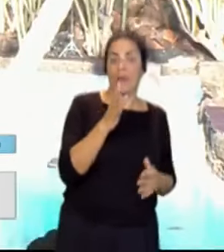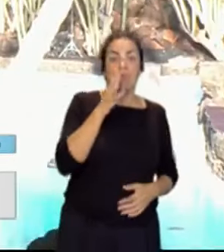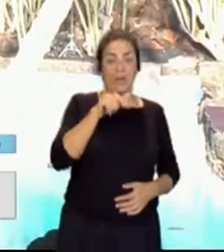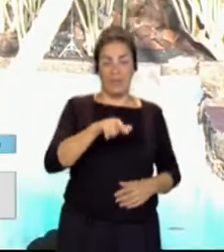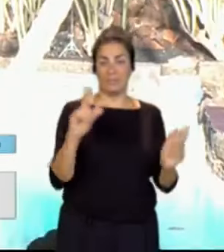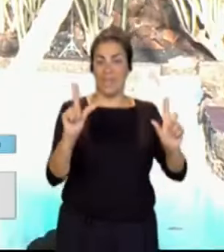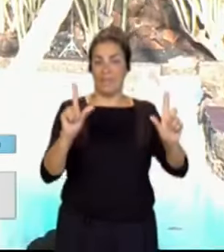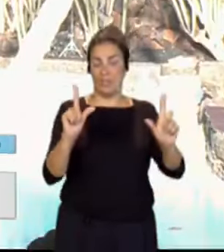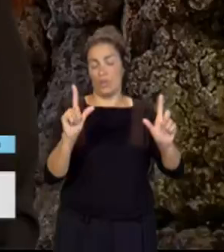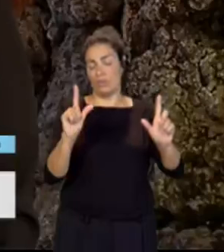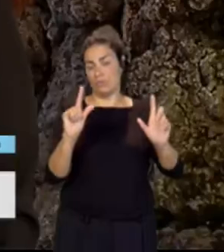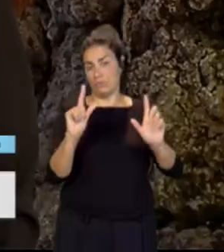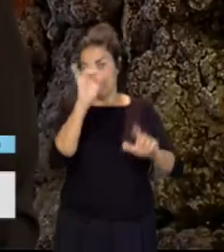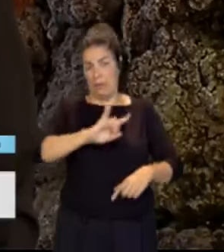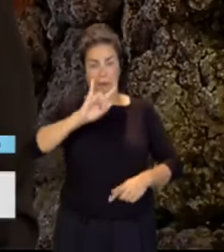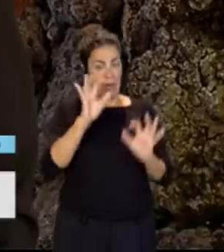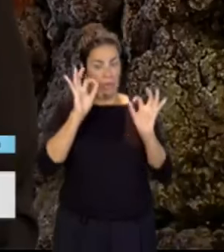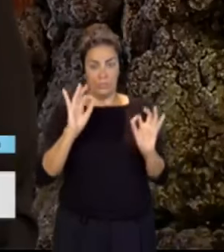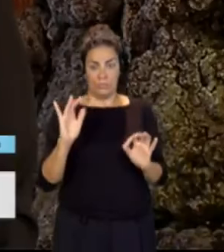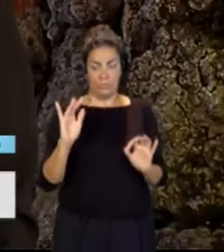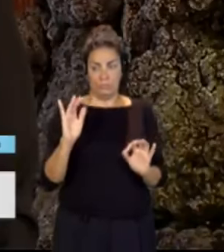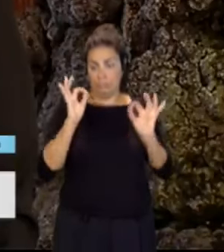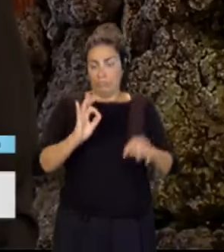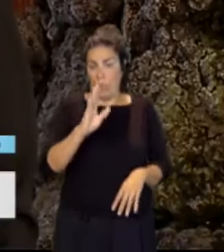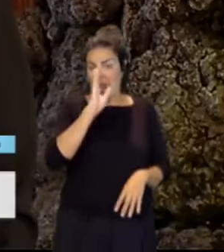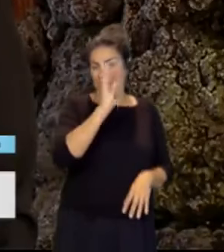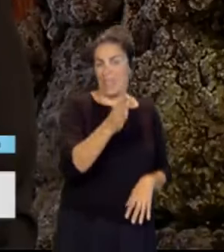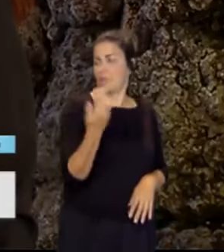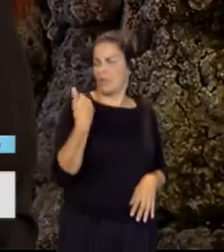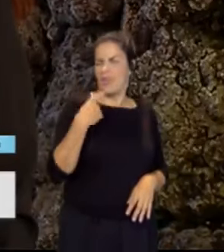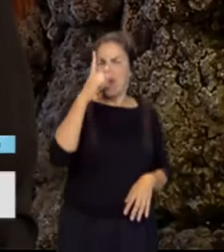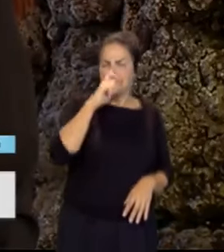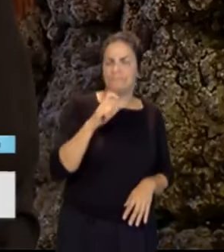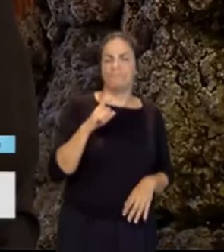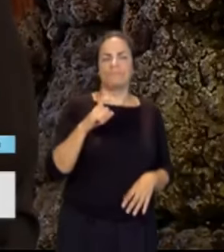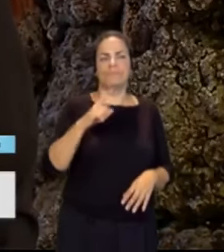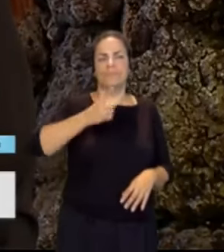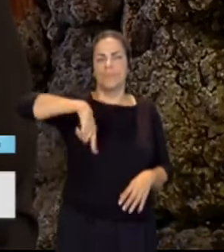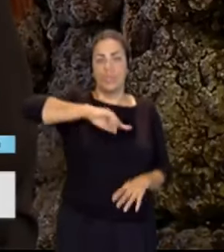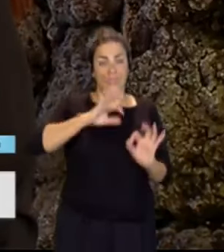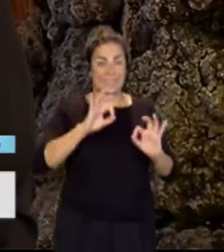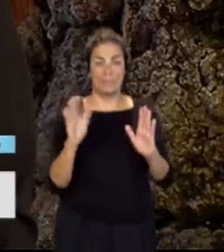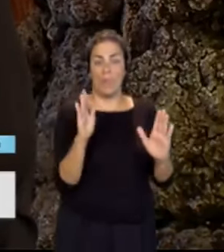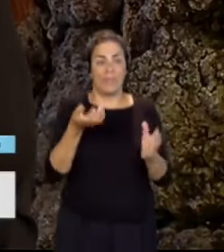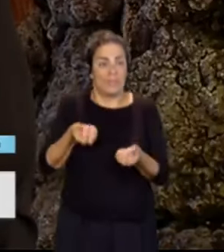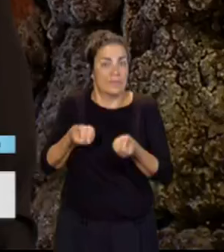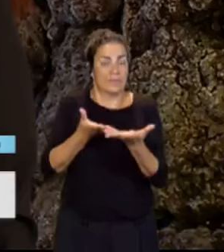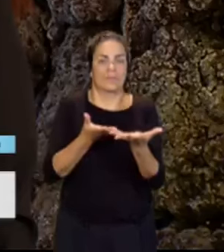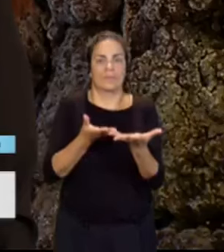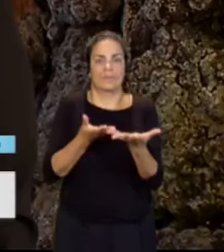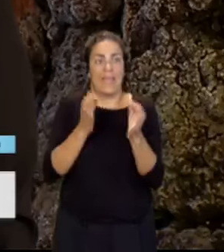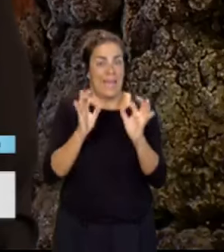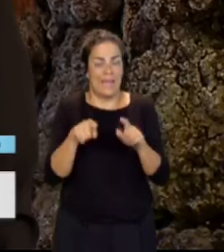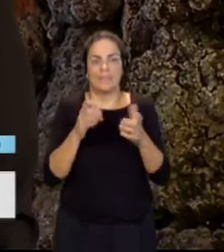cogió en directo estábamos además Recordando el otro día lo recordábamos no como informábamos en ese momento estábamos pidiéndole a la